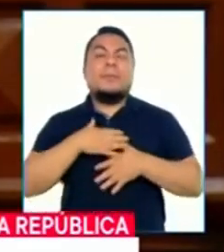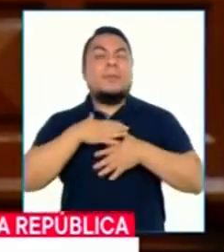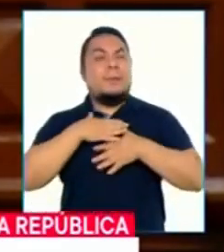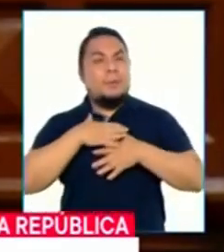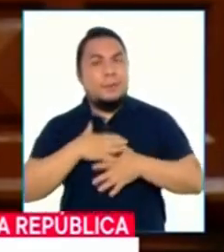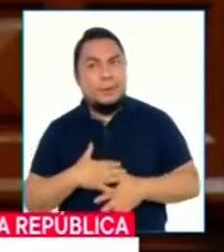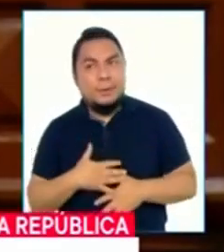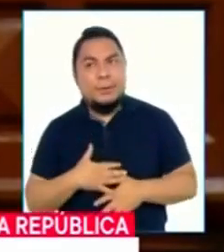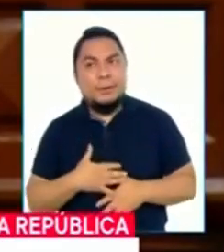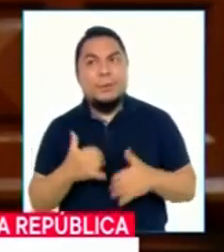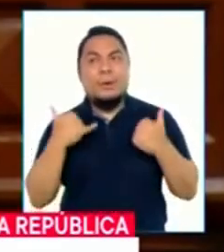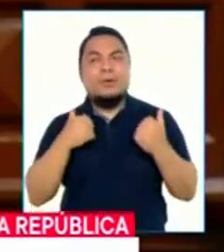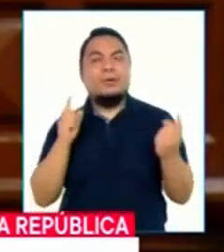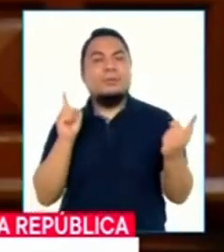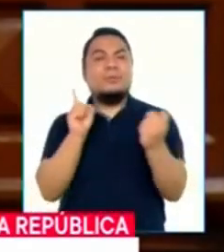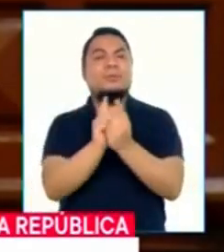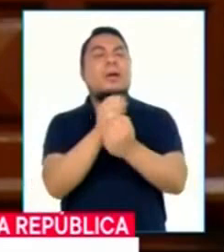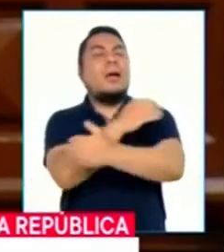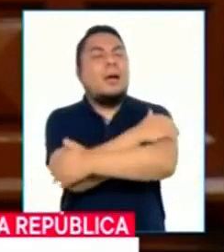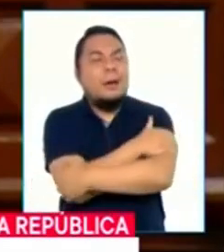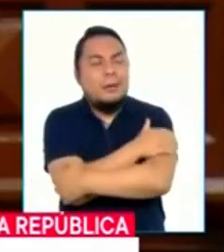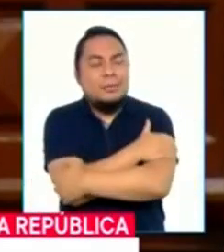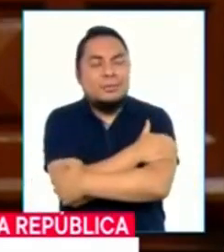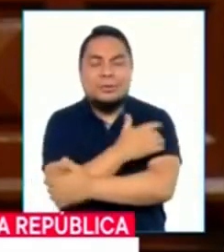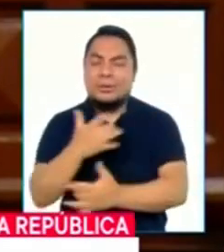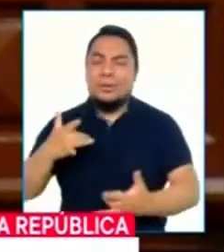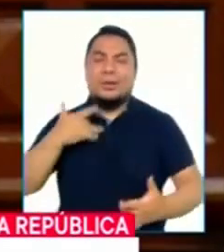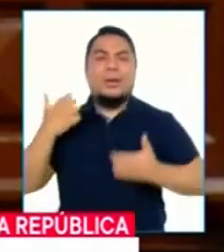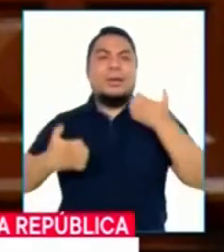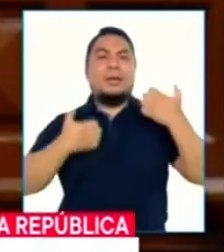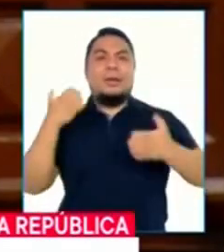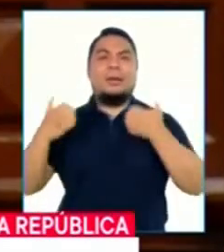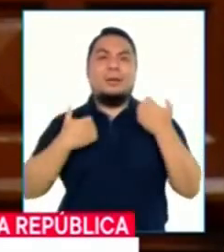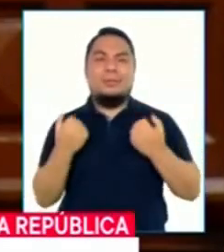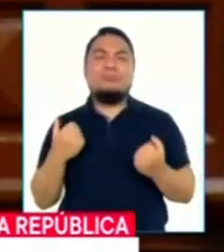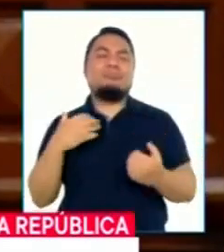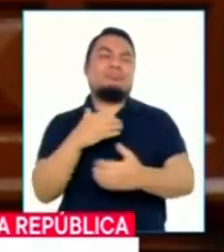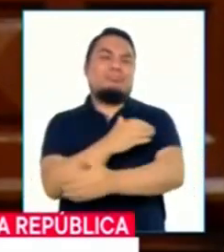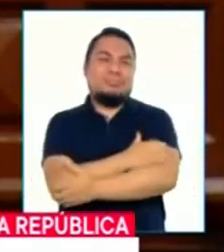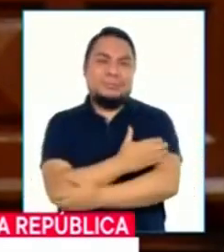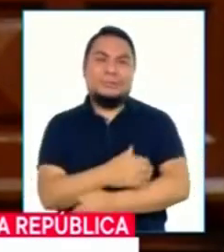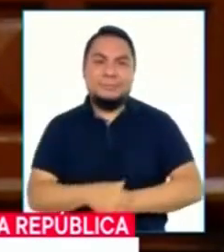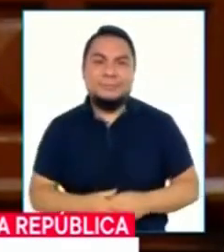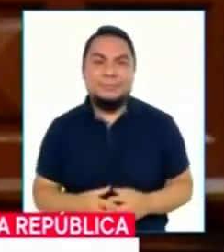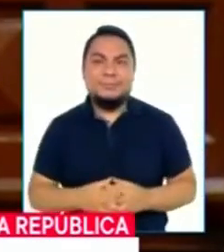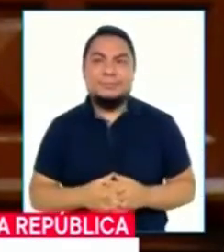Y le doy un abrazo, emocionado, emocionado.